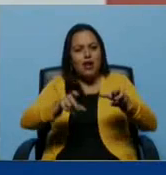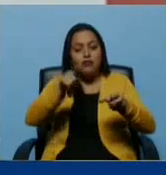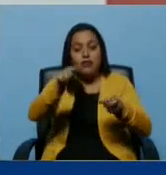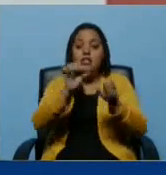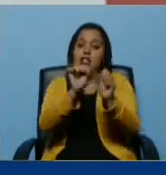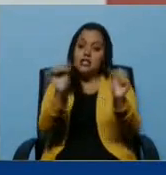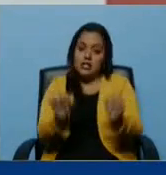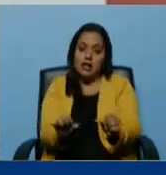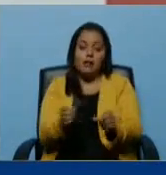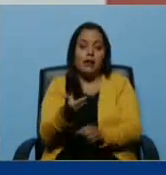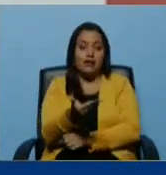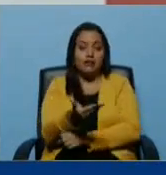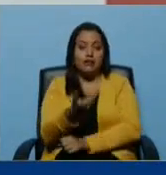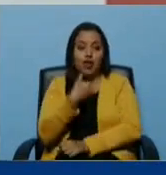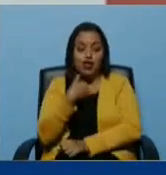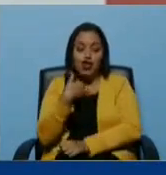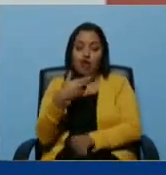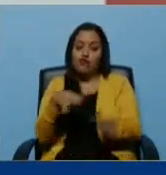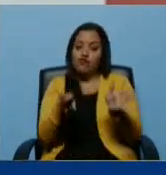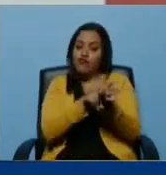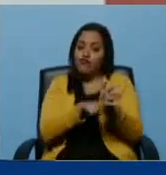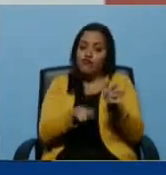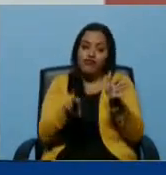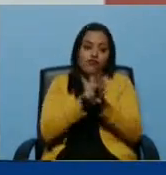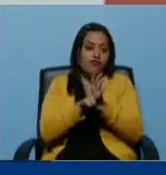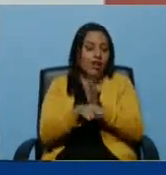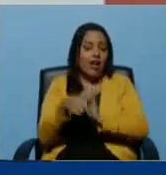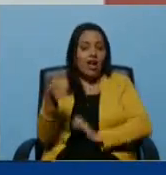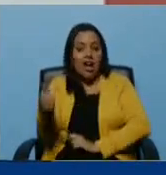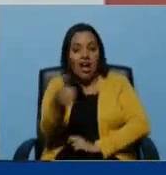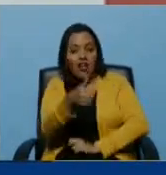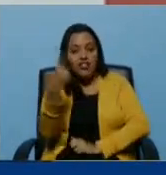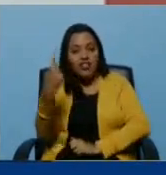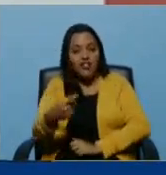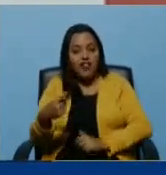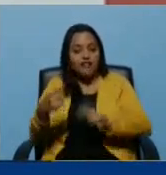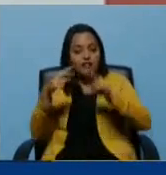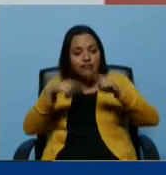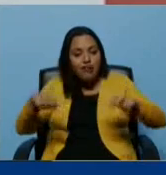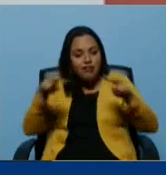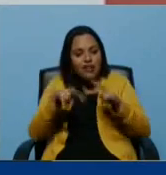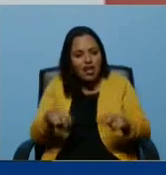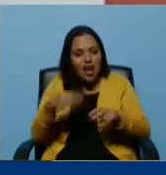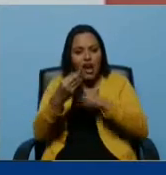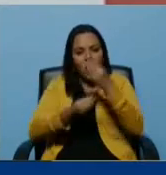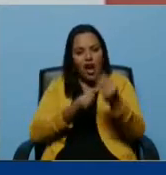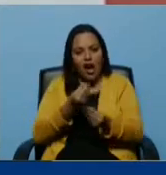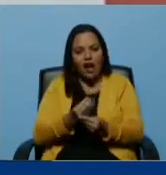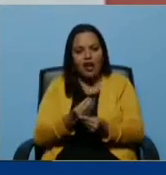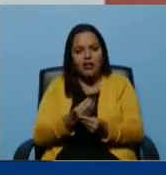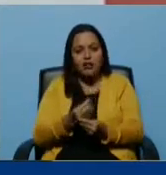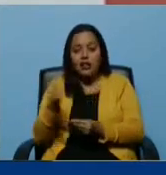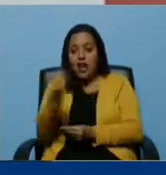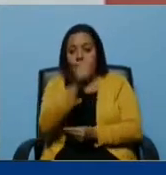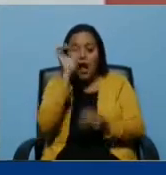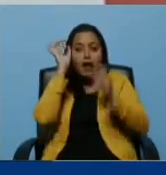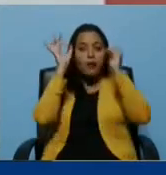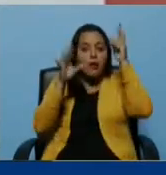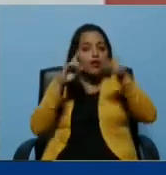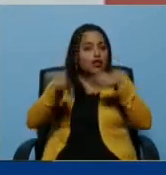sistema. Yo sigo insistiendo que cada quien lo estudie, lo implemente. Cada quien invente cosas